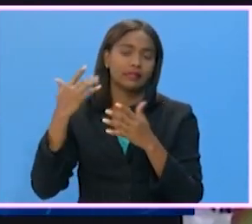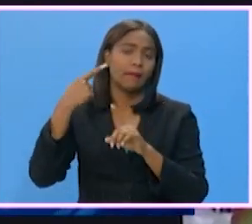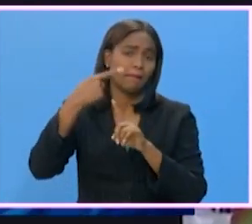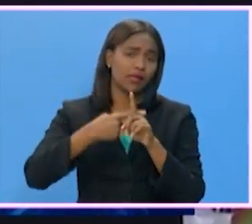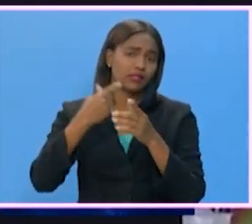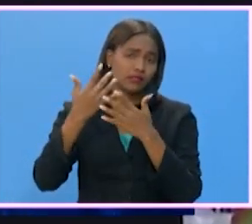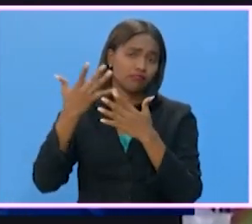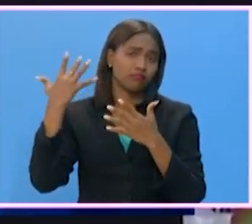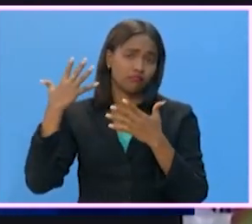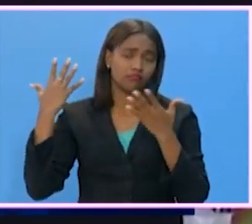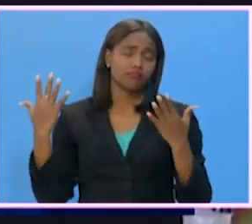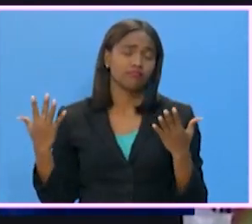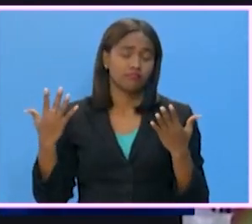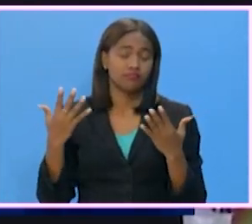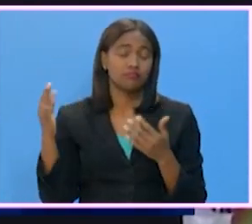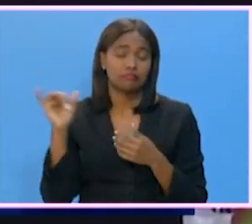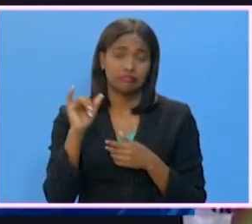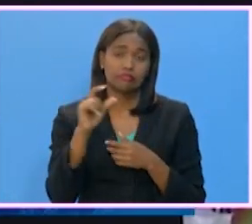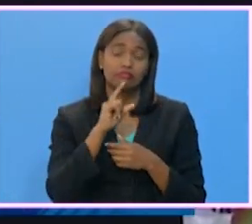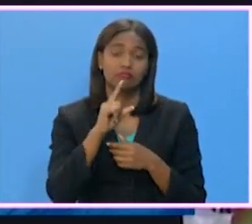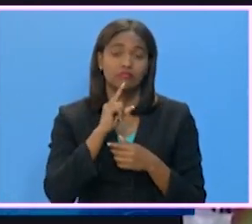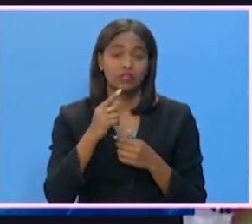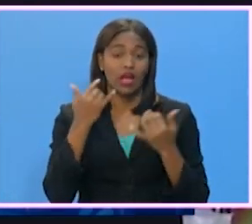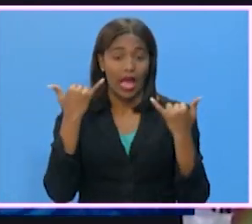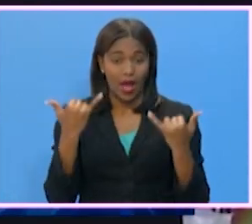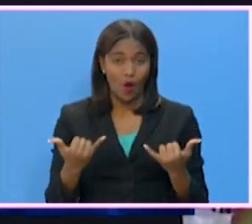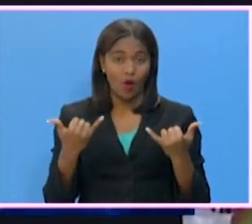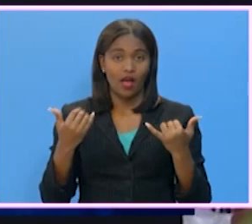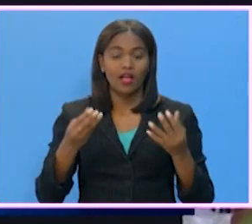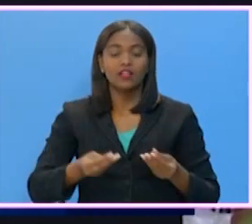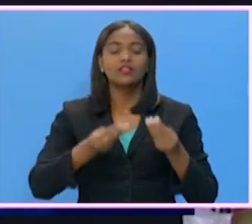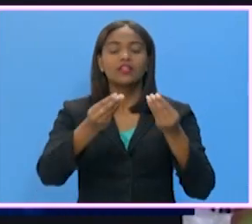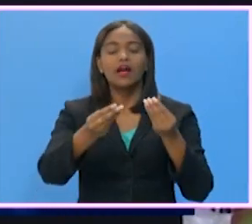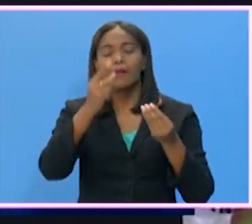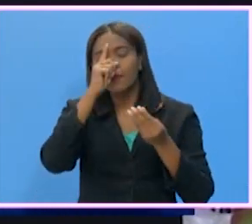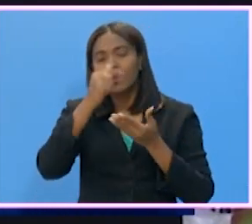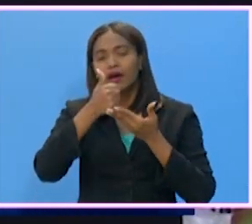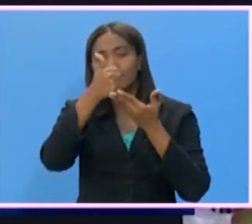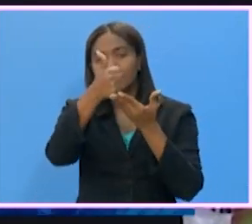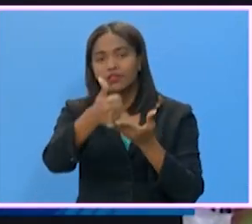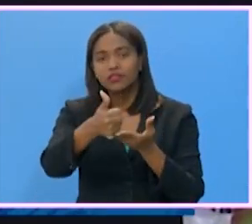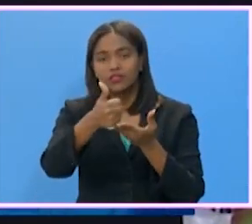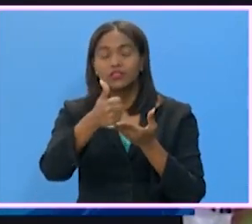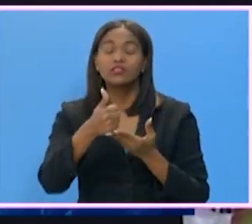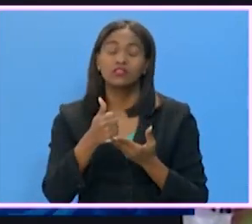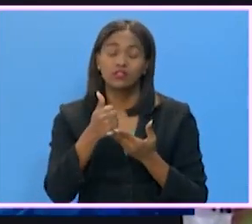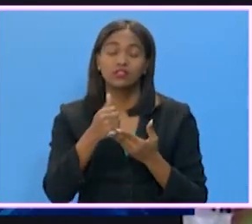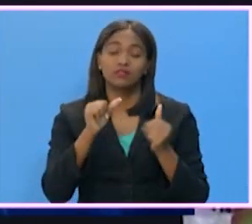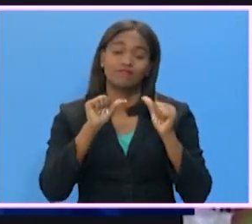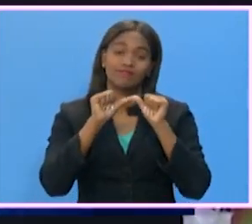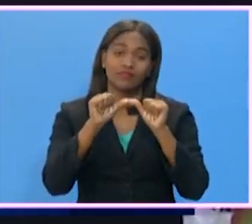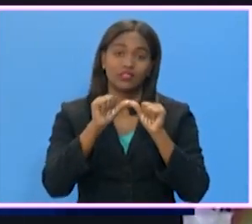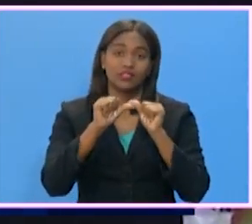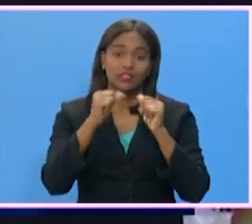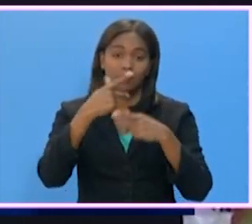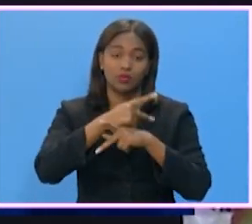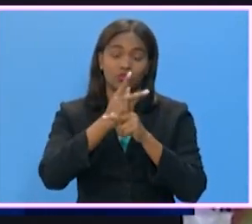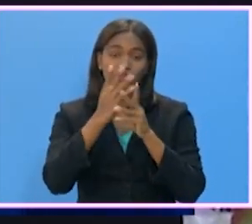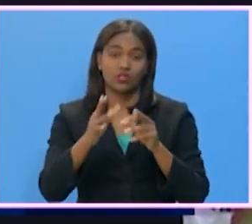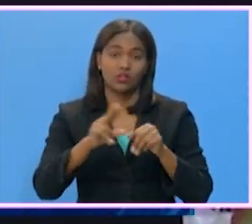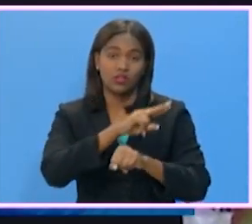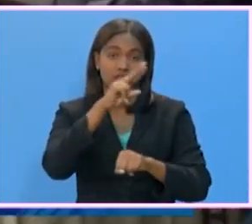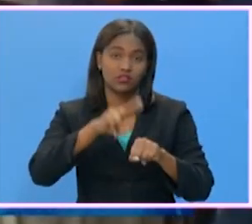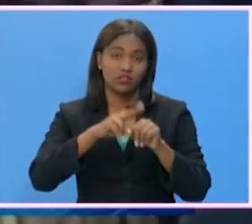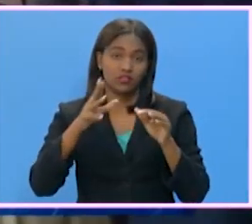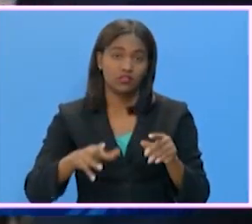meses y que viene a favorecer que se mantenga la producción nacional